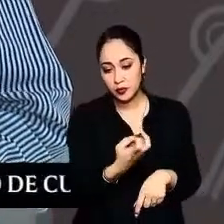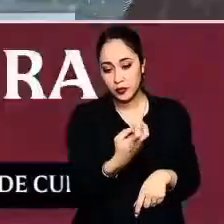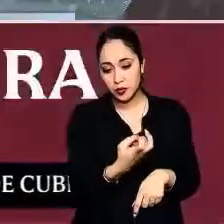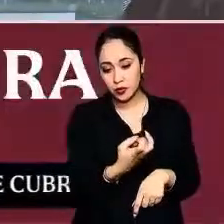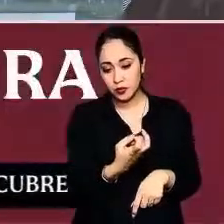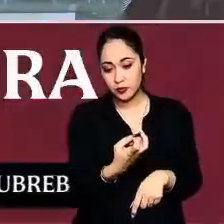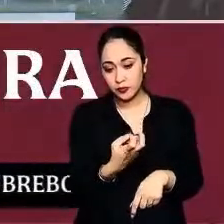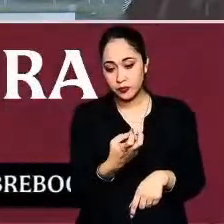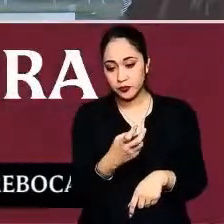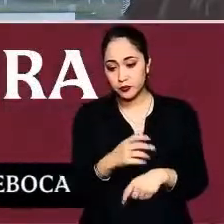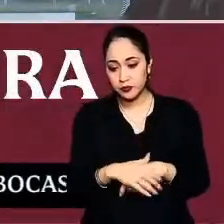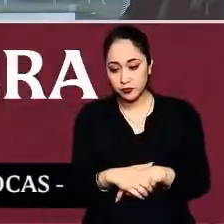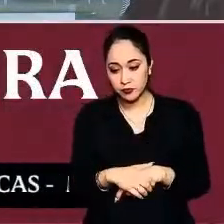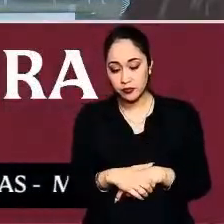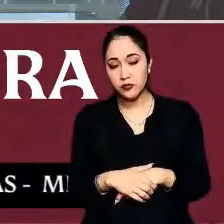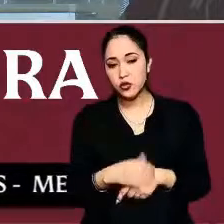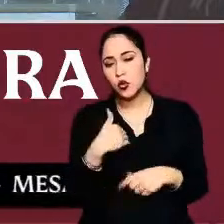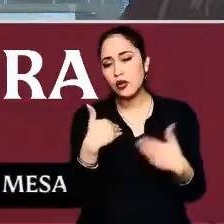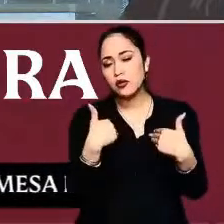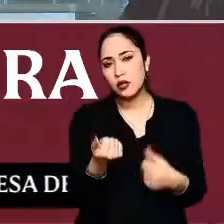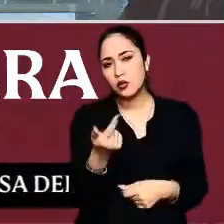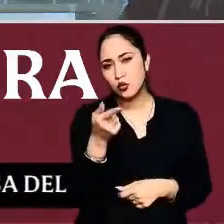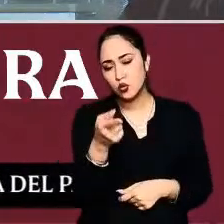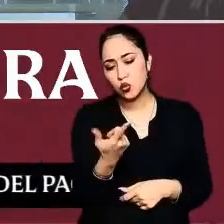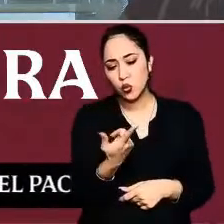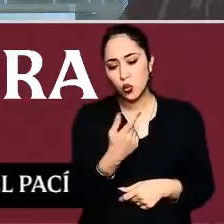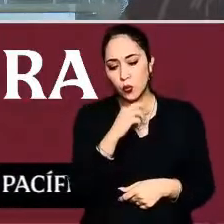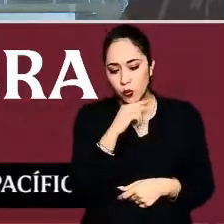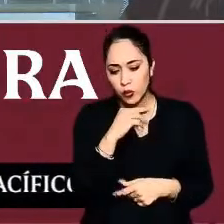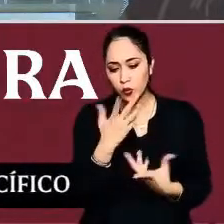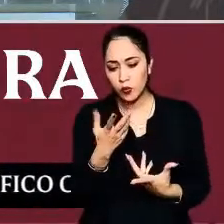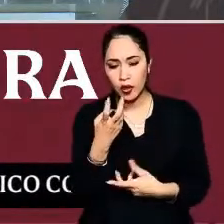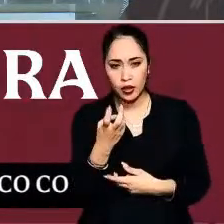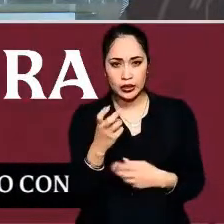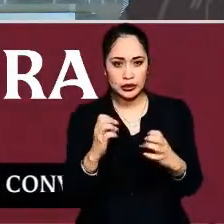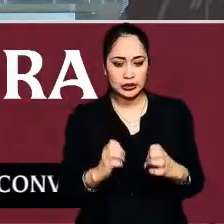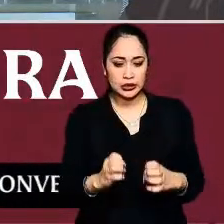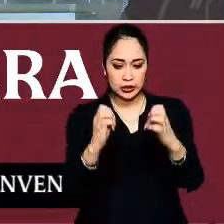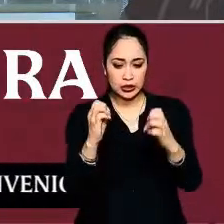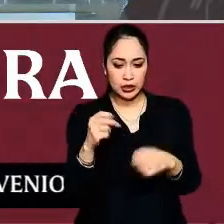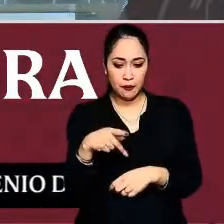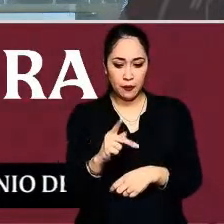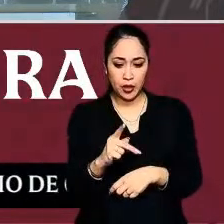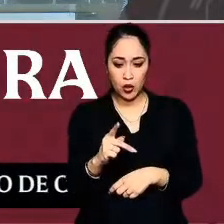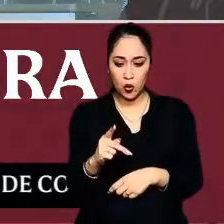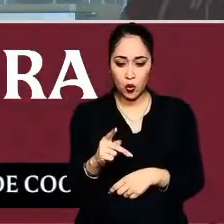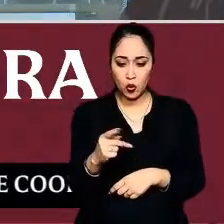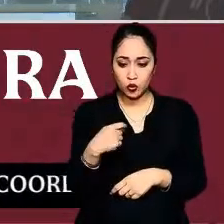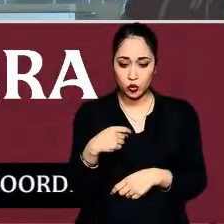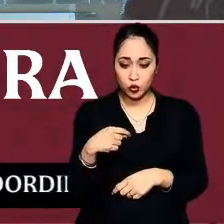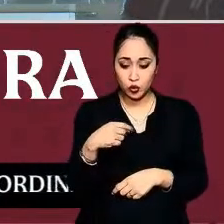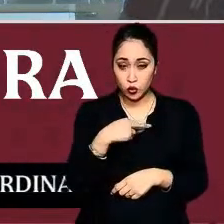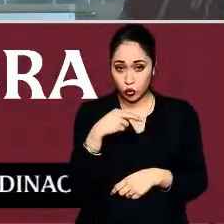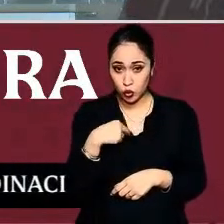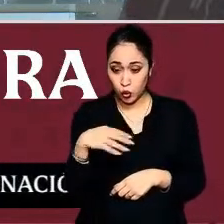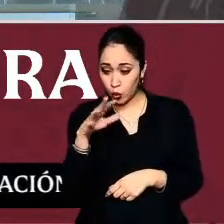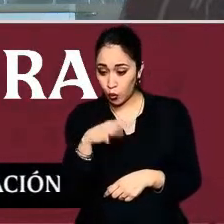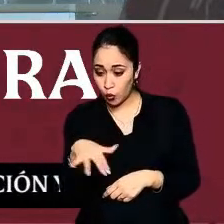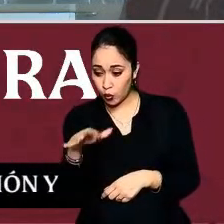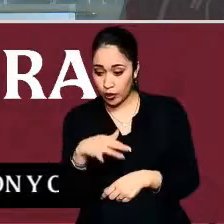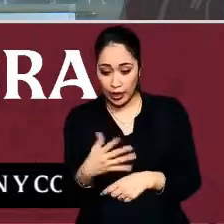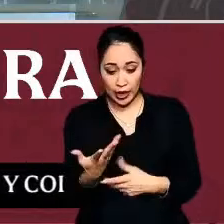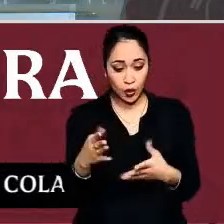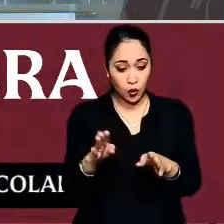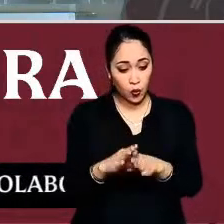tu preocupación, vamos a buscar tanto a Línea como al municipio y demás para